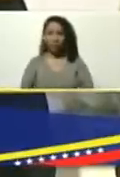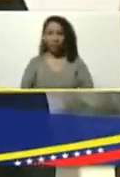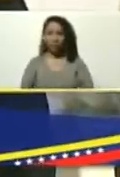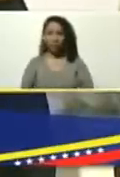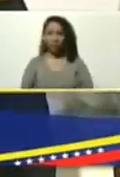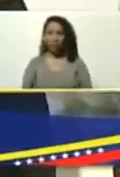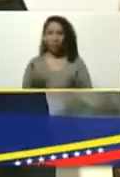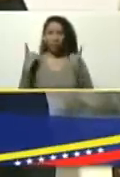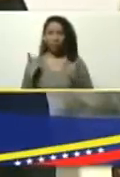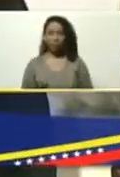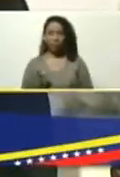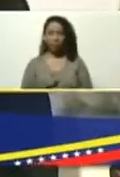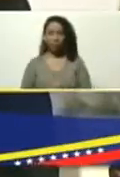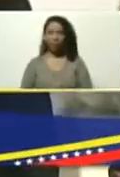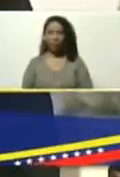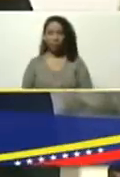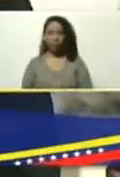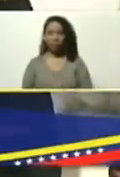Descansen.